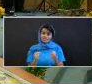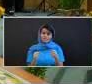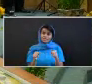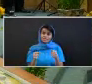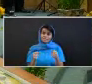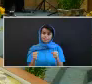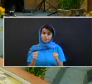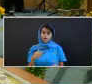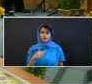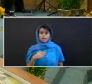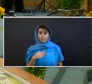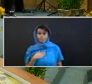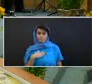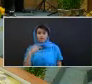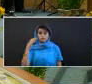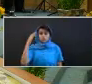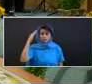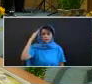Oh, yo sé,